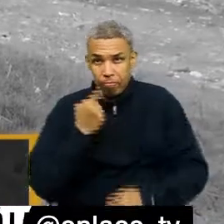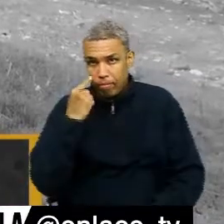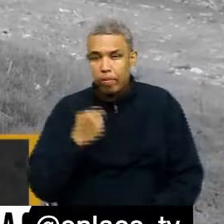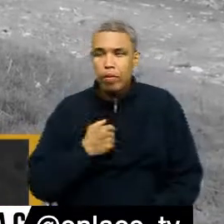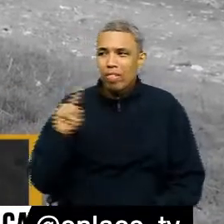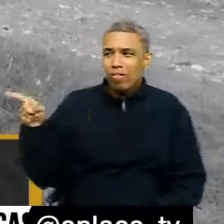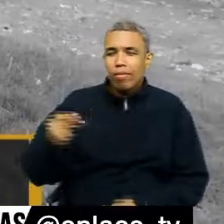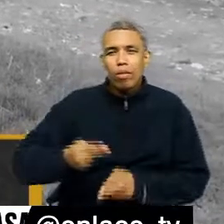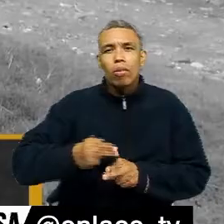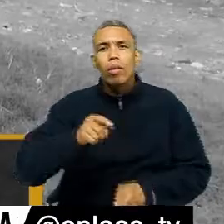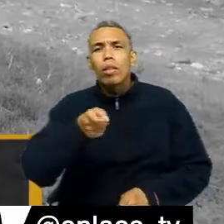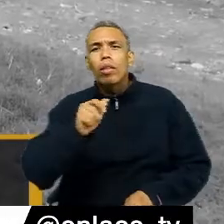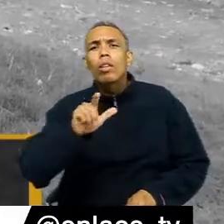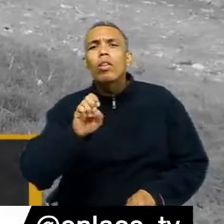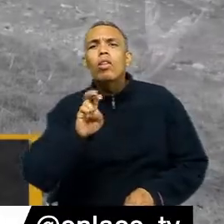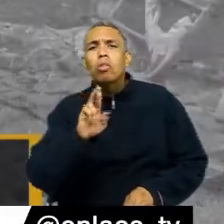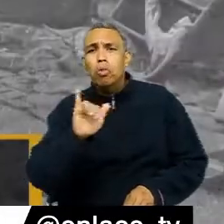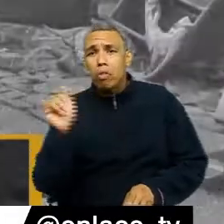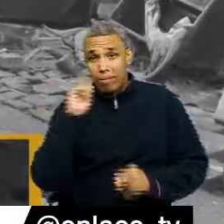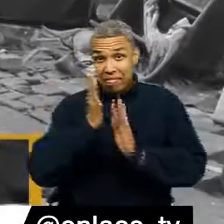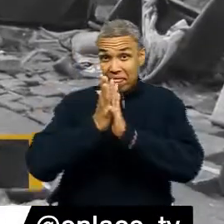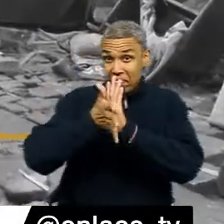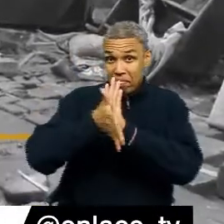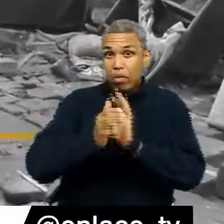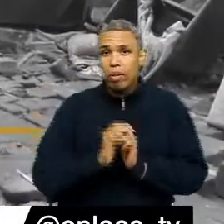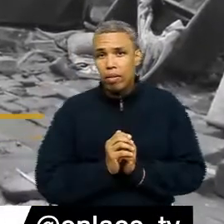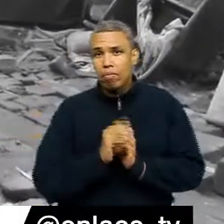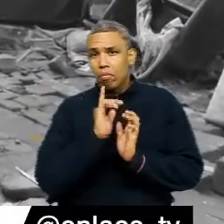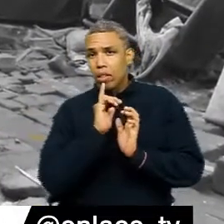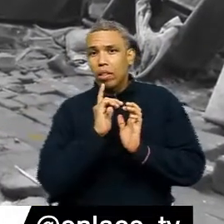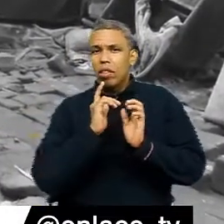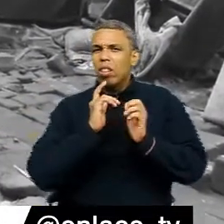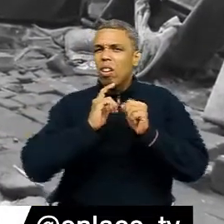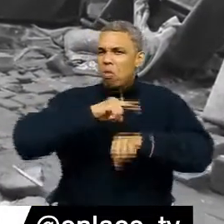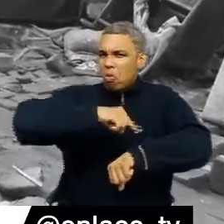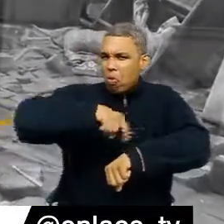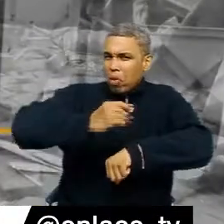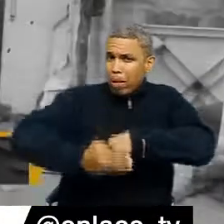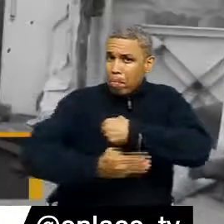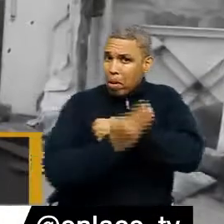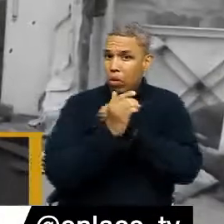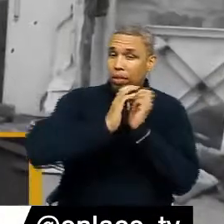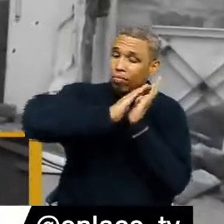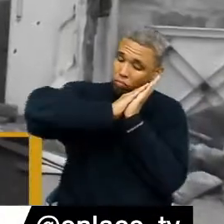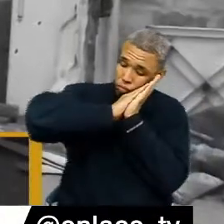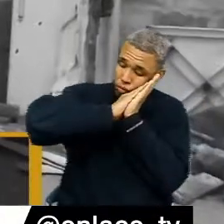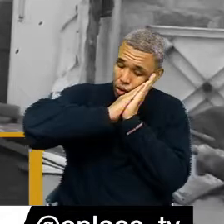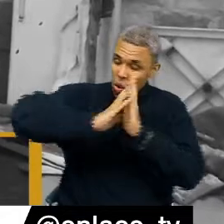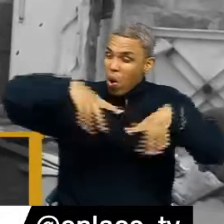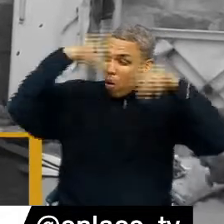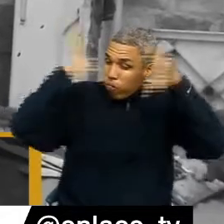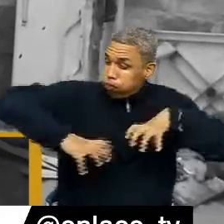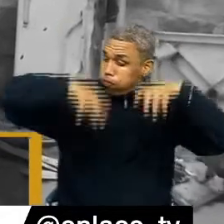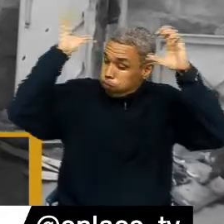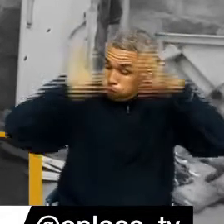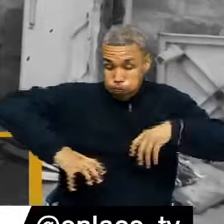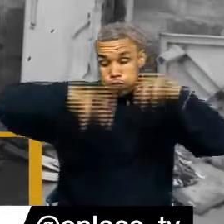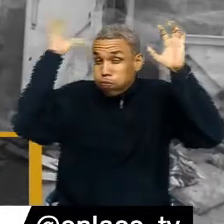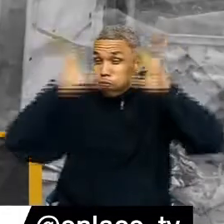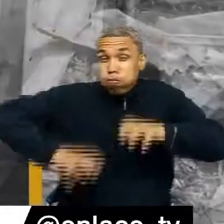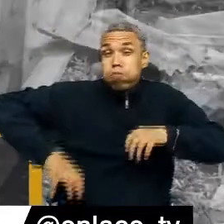que en la madrugada, cuando llovía, solo se dedicó a observar cómo el agua y el viento hacía de las suyas sin poder hacer nada. En medio de su temor